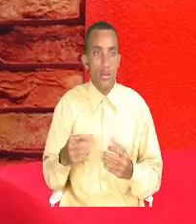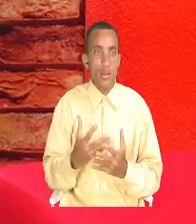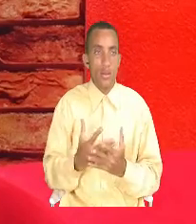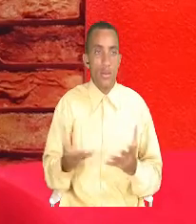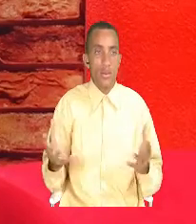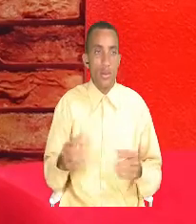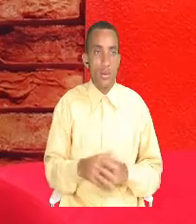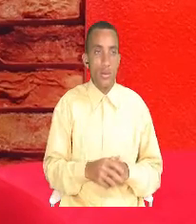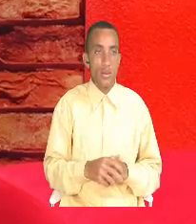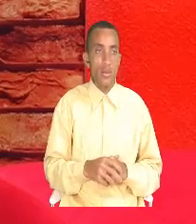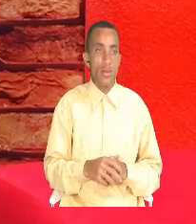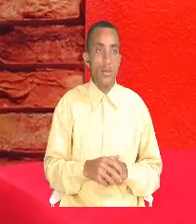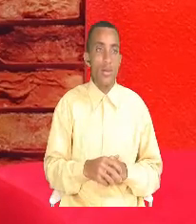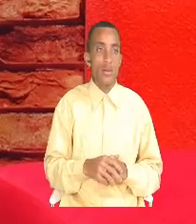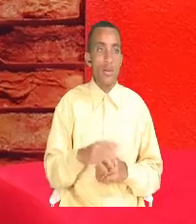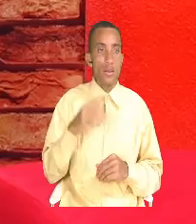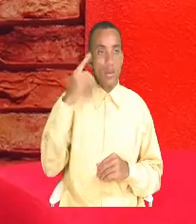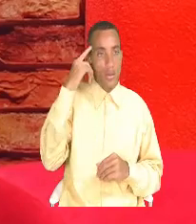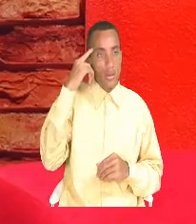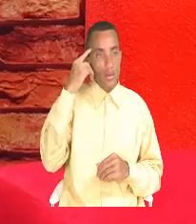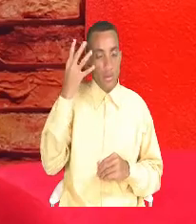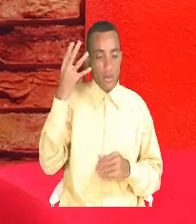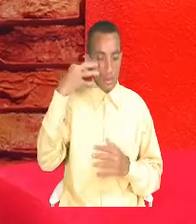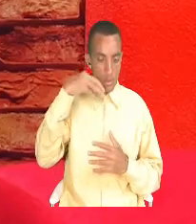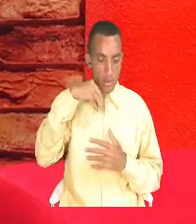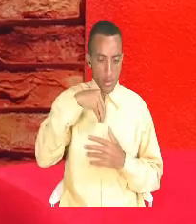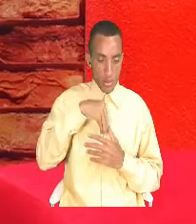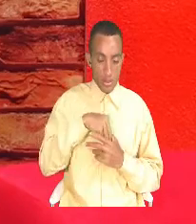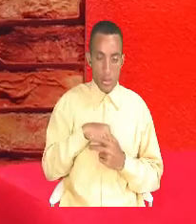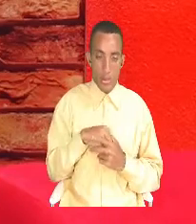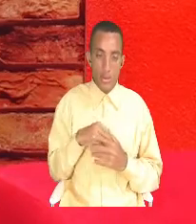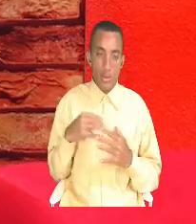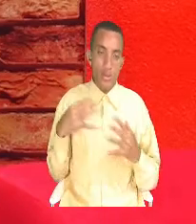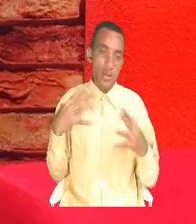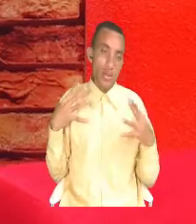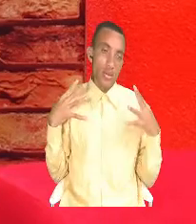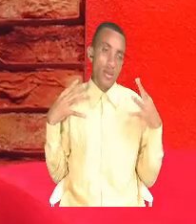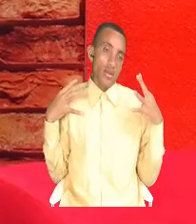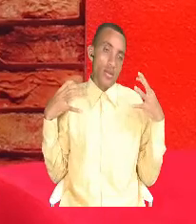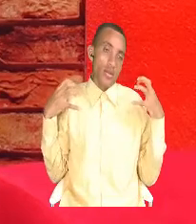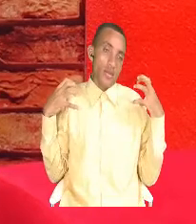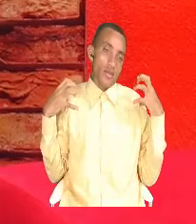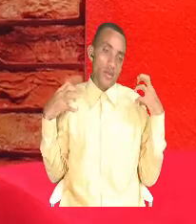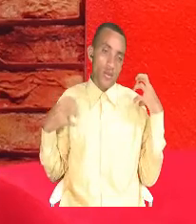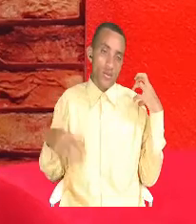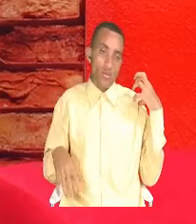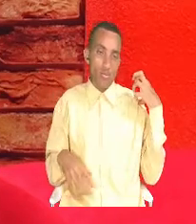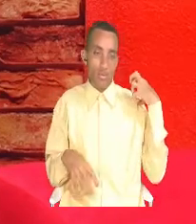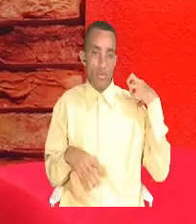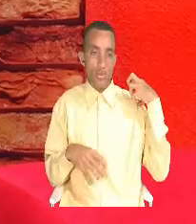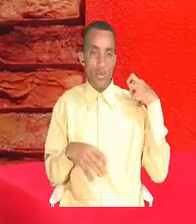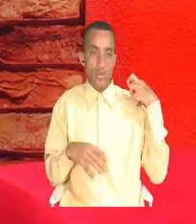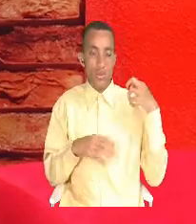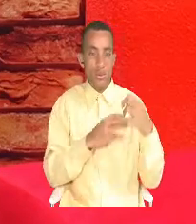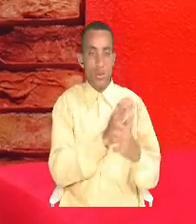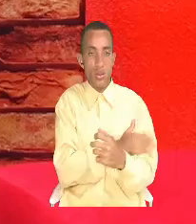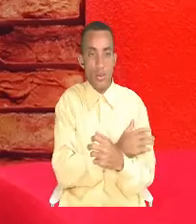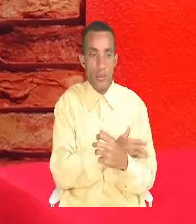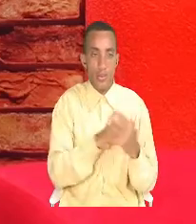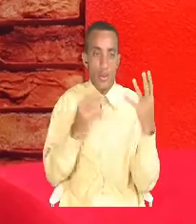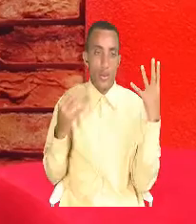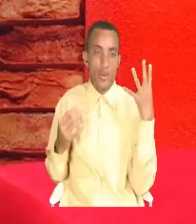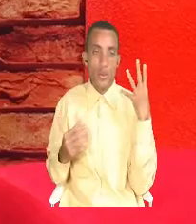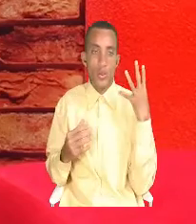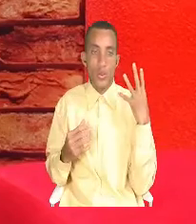cuerpo. Cuando se posiciona en el cuerpo, lo que hace es distensión muscular, también trabaja lo que son desinflama las